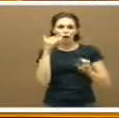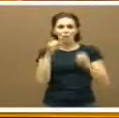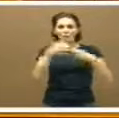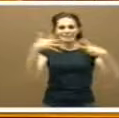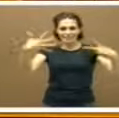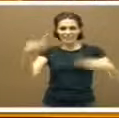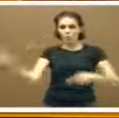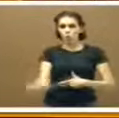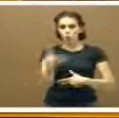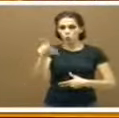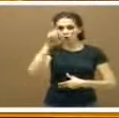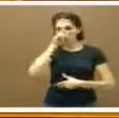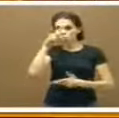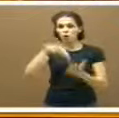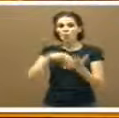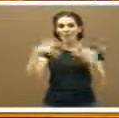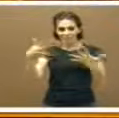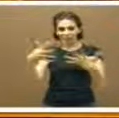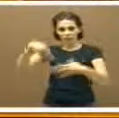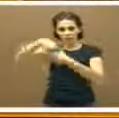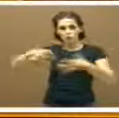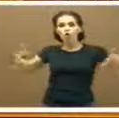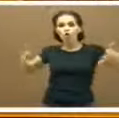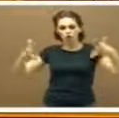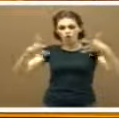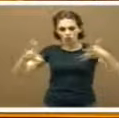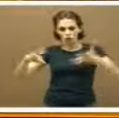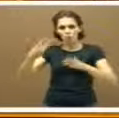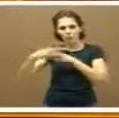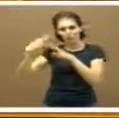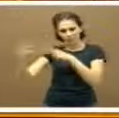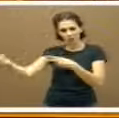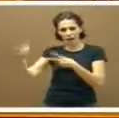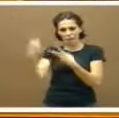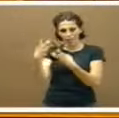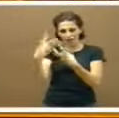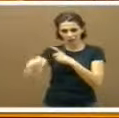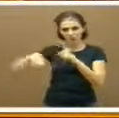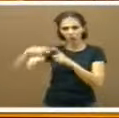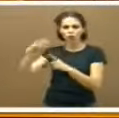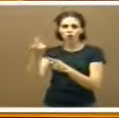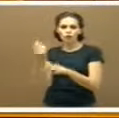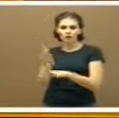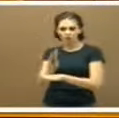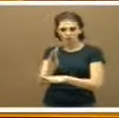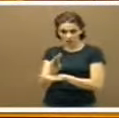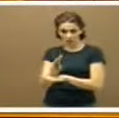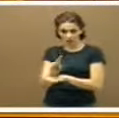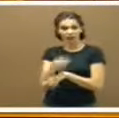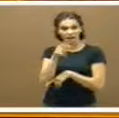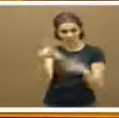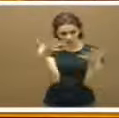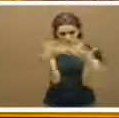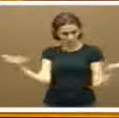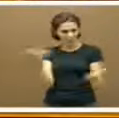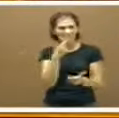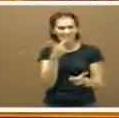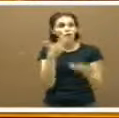2010 del Consejo de Política Fiscal y Financiera, en el que se afirma